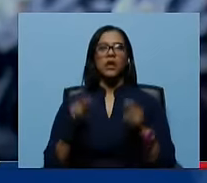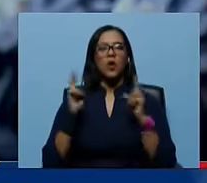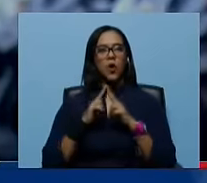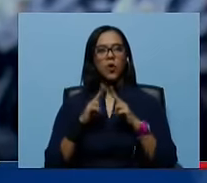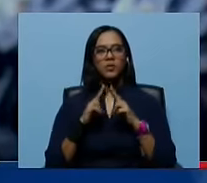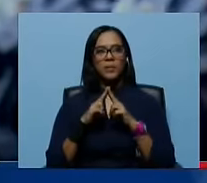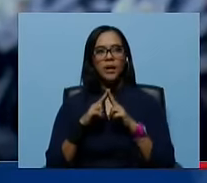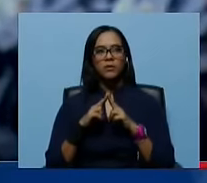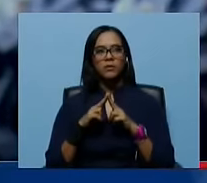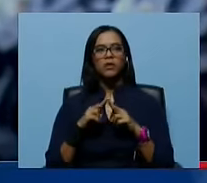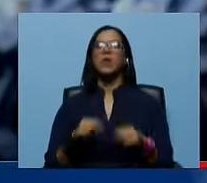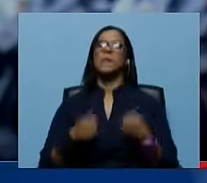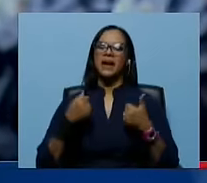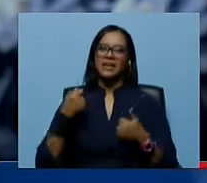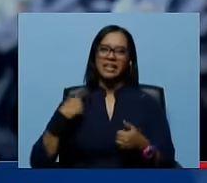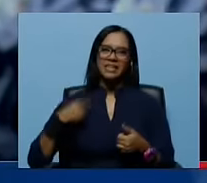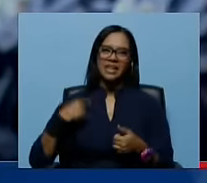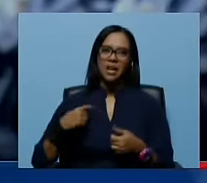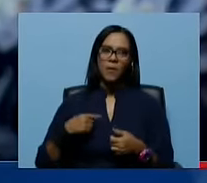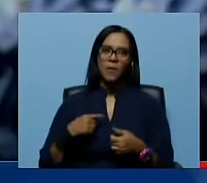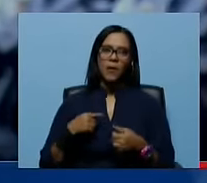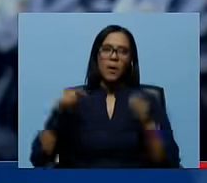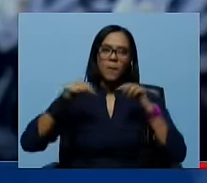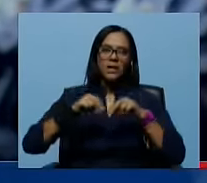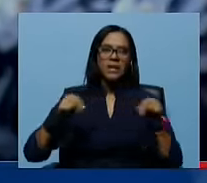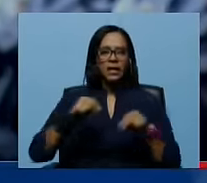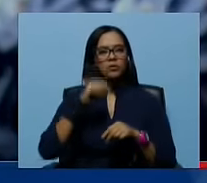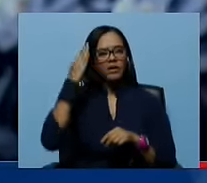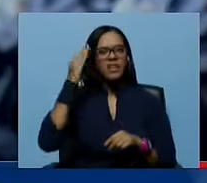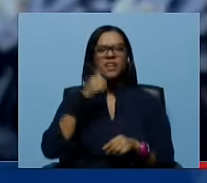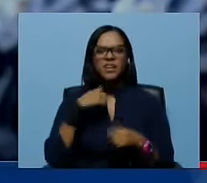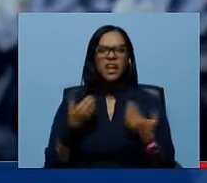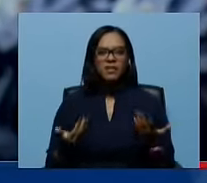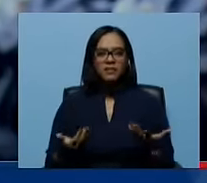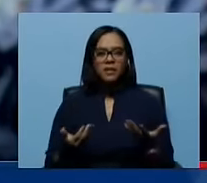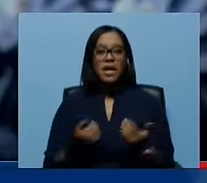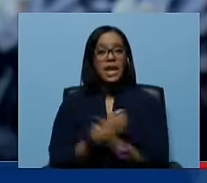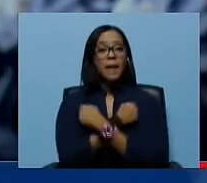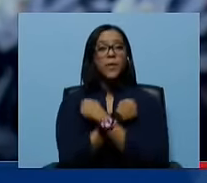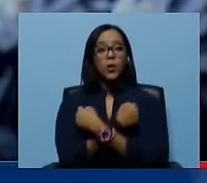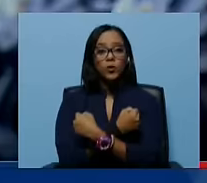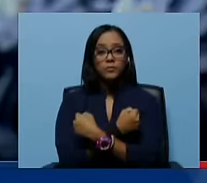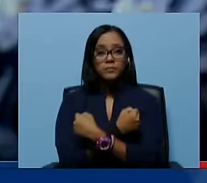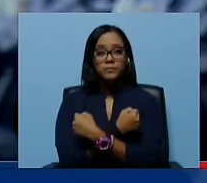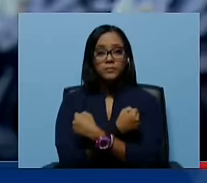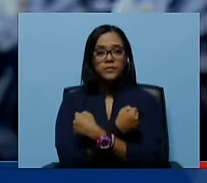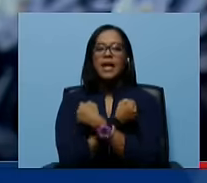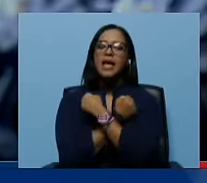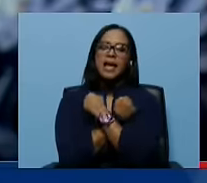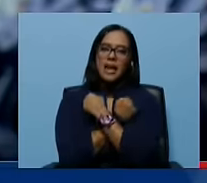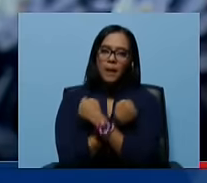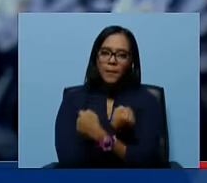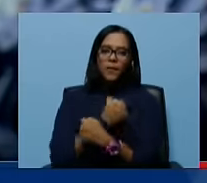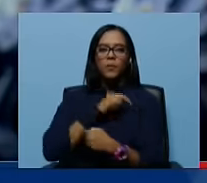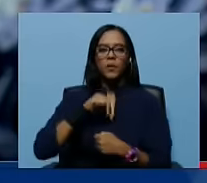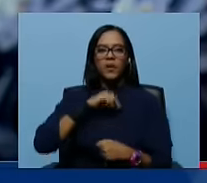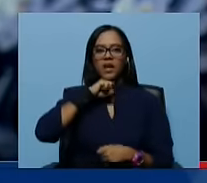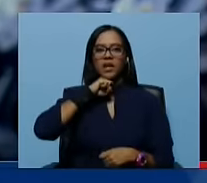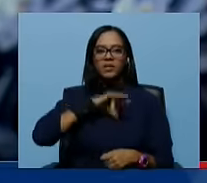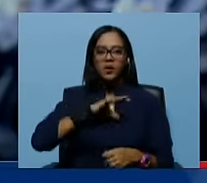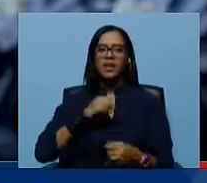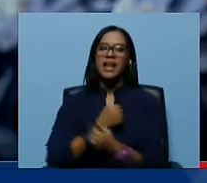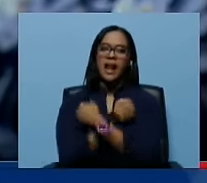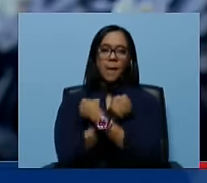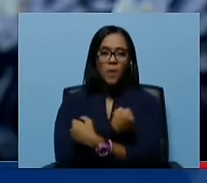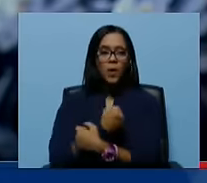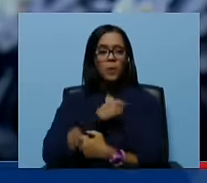Conocimiento, pero lo más grande que tenemos por esta tierra, ustedes saben que es el amor. El amor por nuestra historia, el